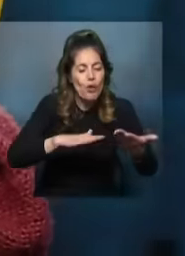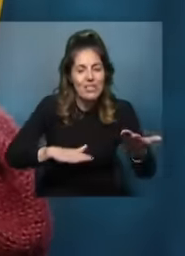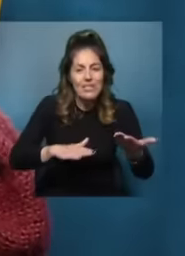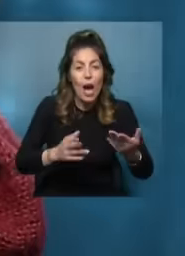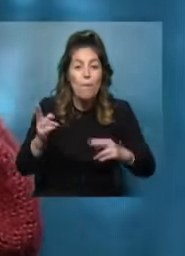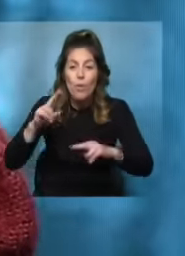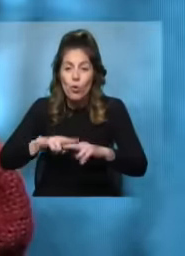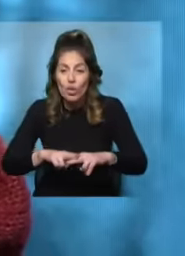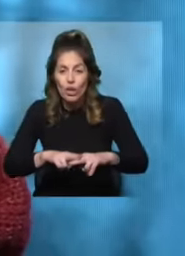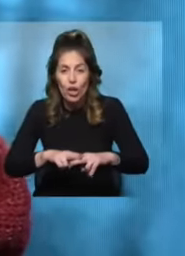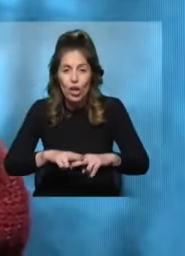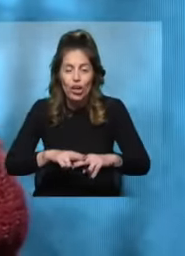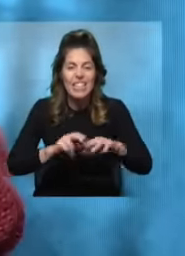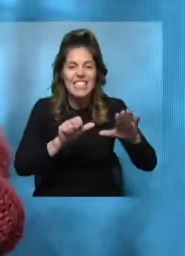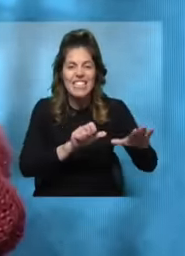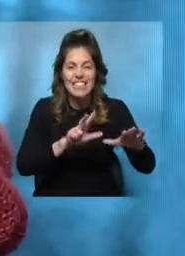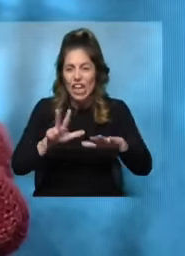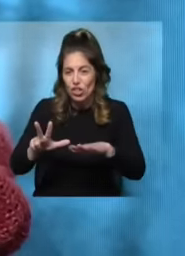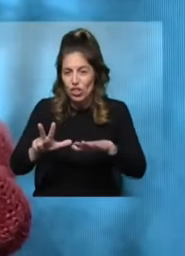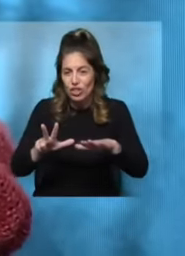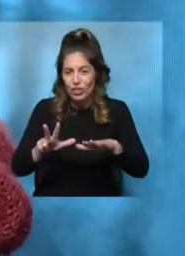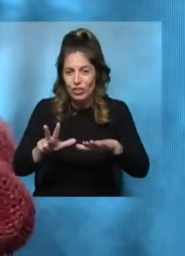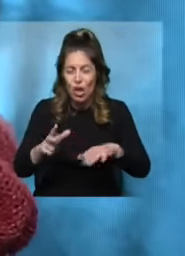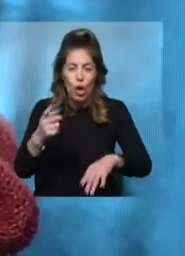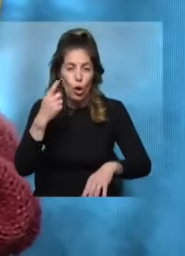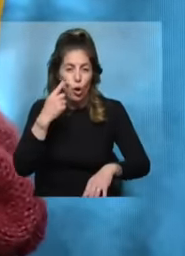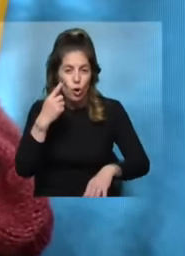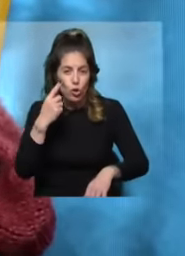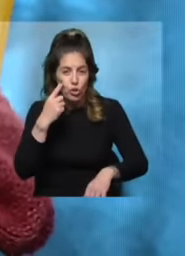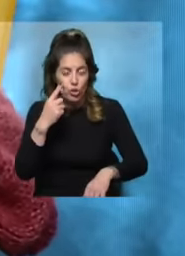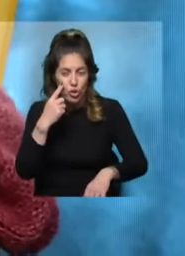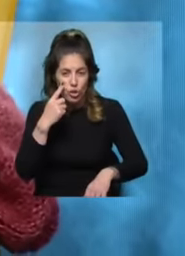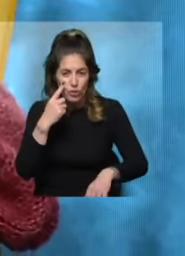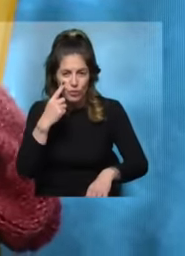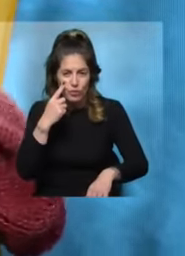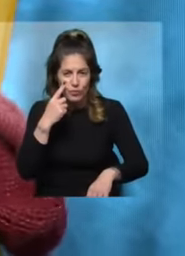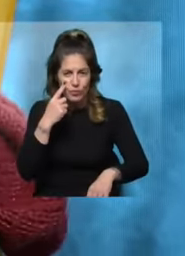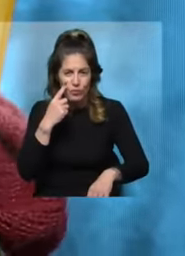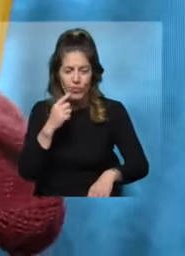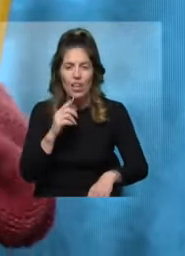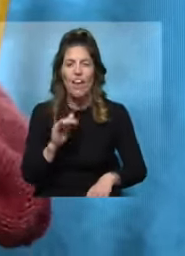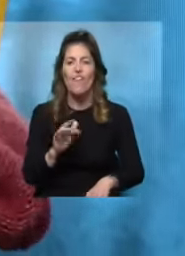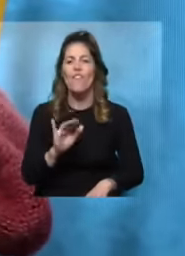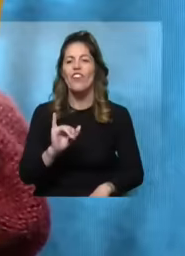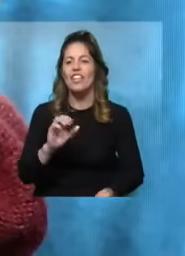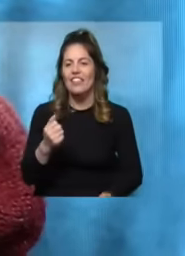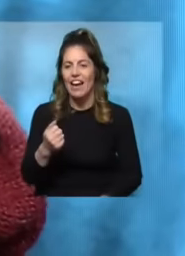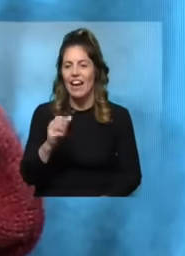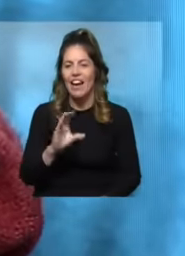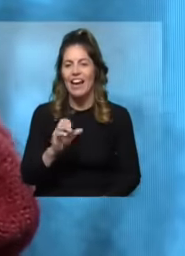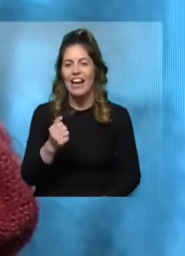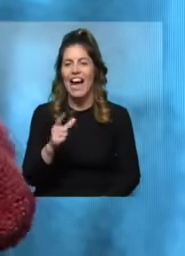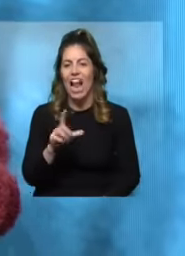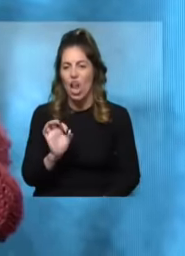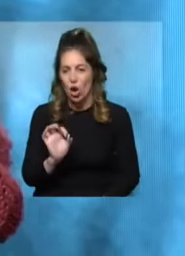en el 68. Conoció a Frida Kahlo, estuvo vinculado